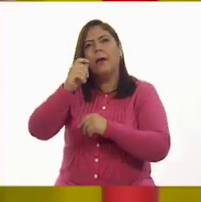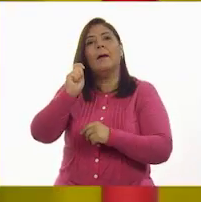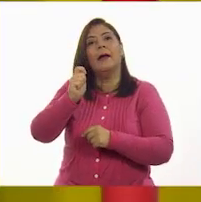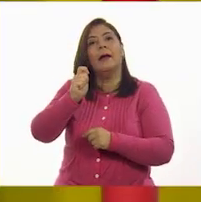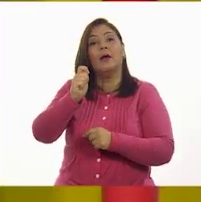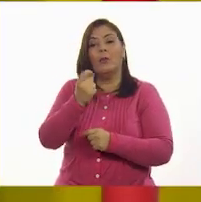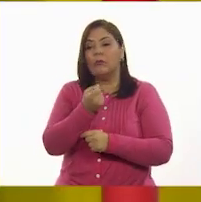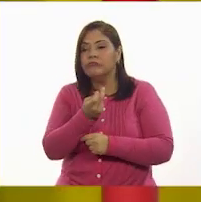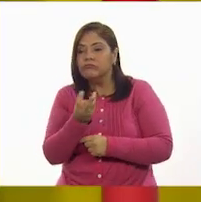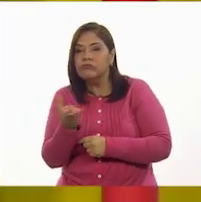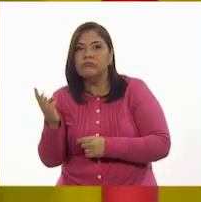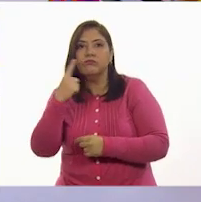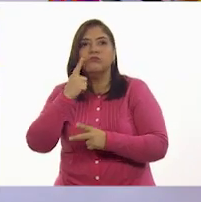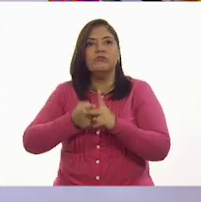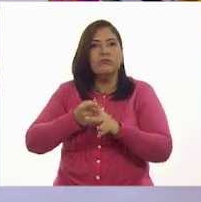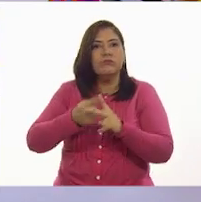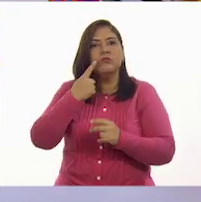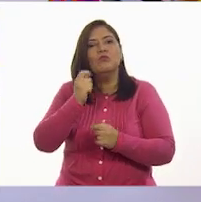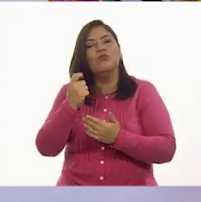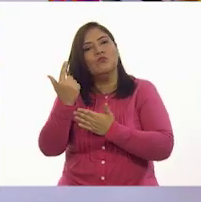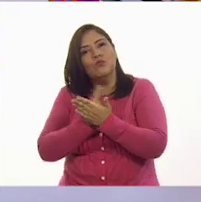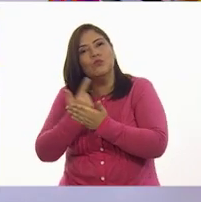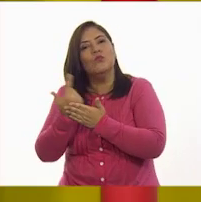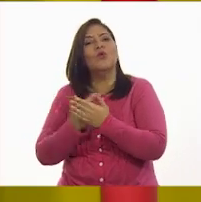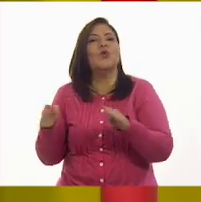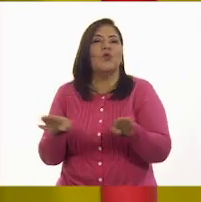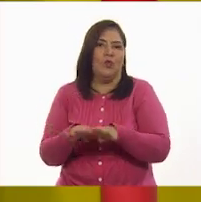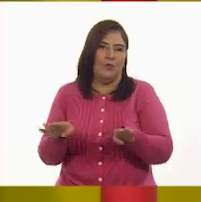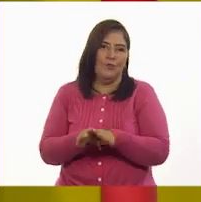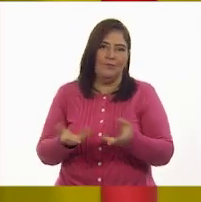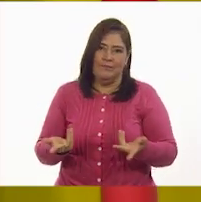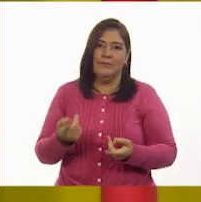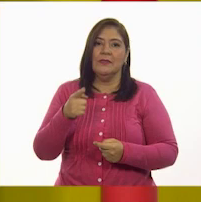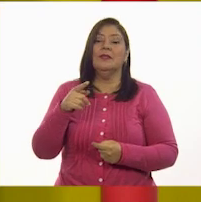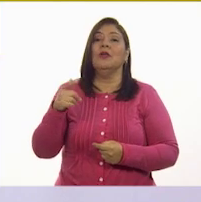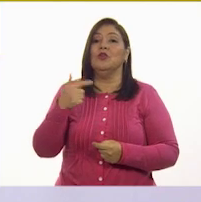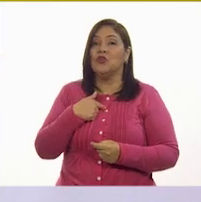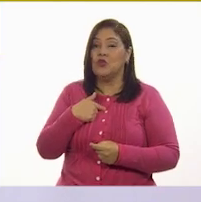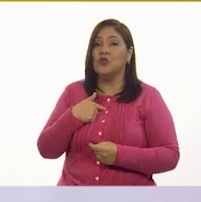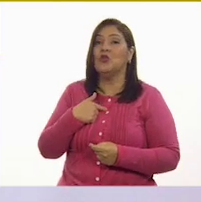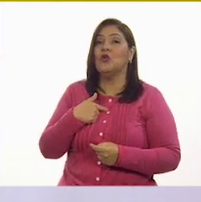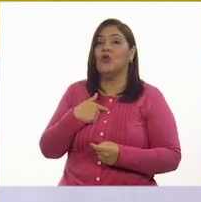contando. Exactamente. Entonces tú sacaste nueve. Y yo saqué,